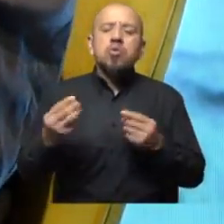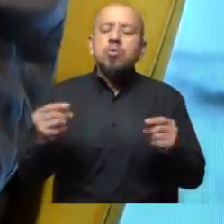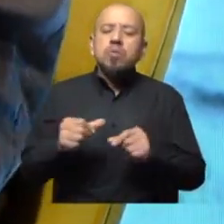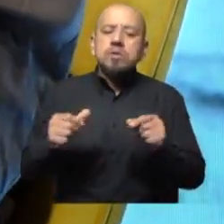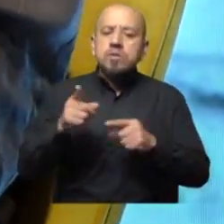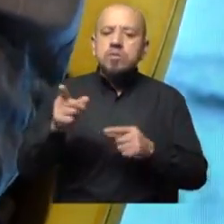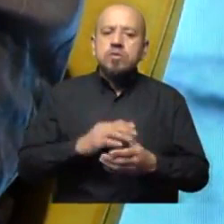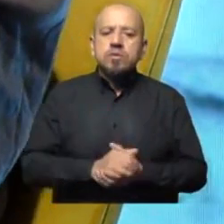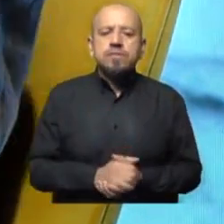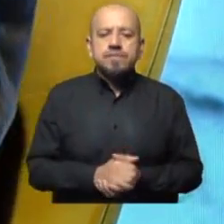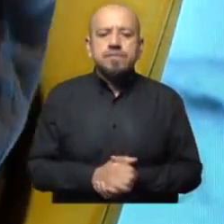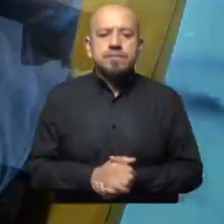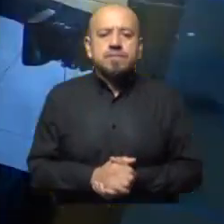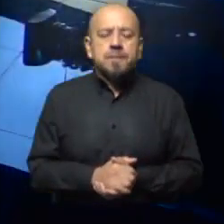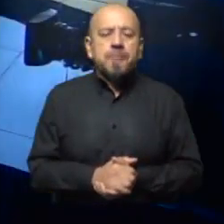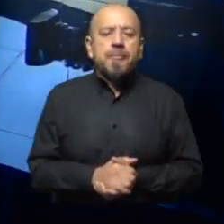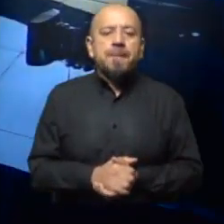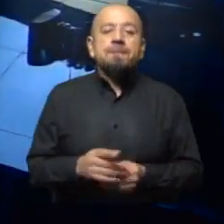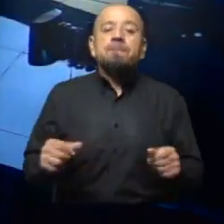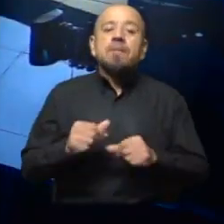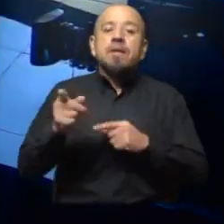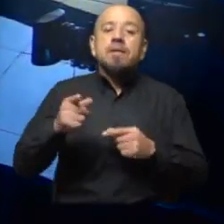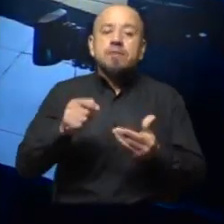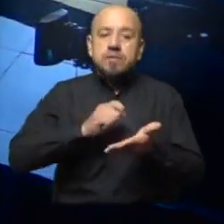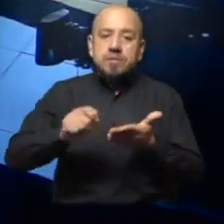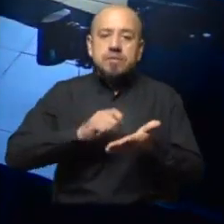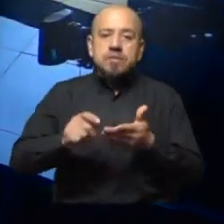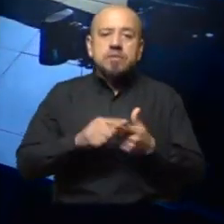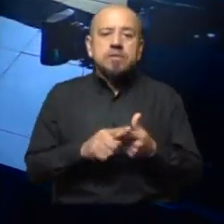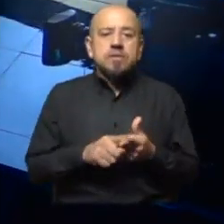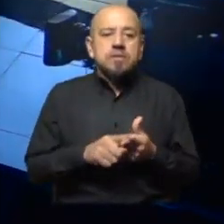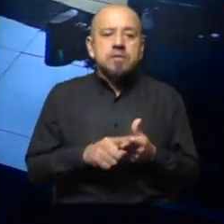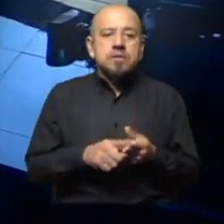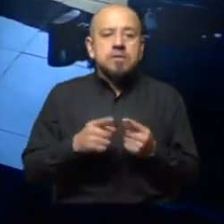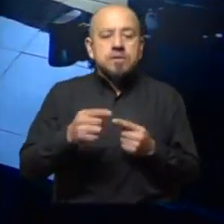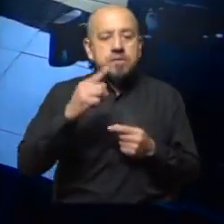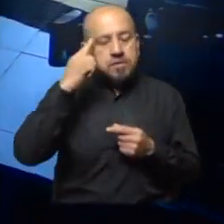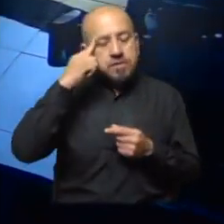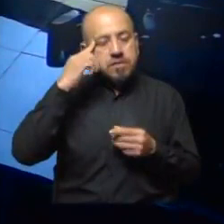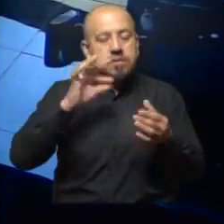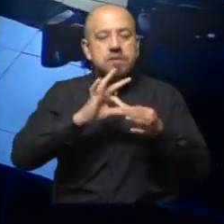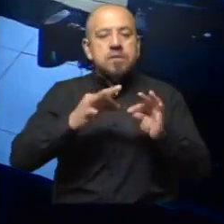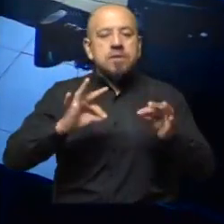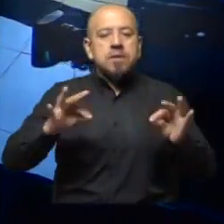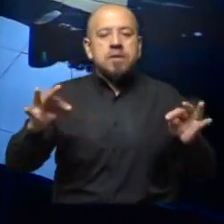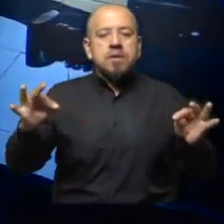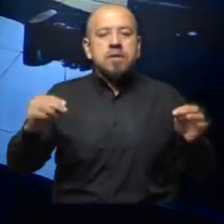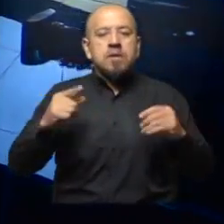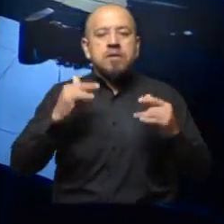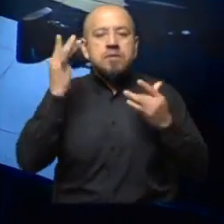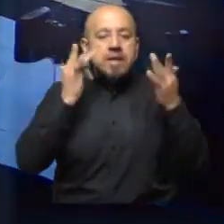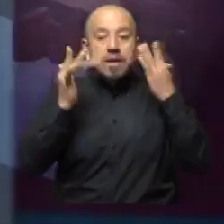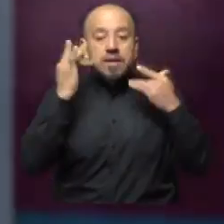te sale un error mientras te escuchaba me ven y una frase que con el arte